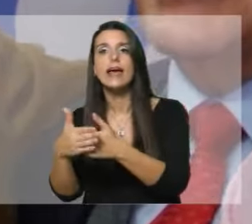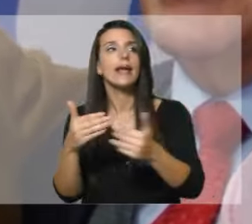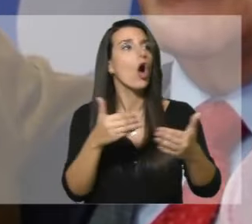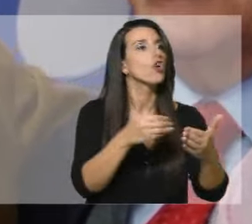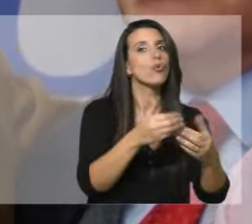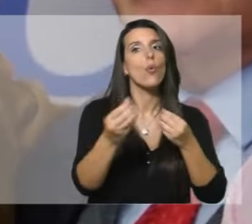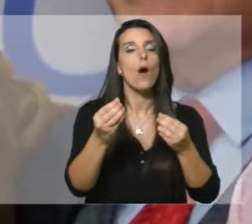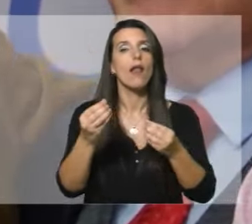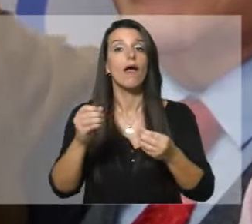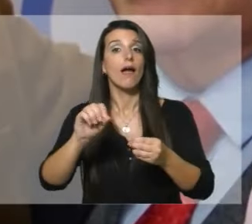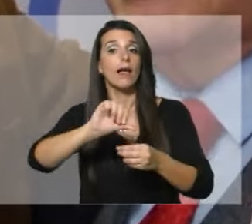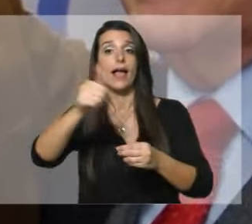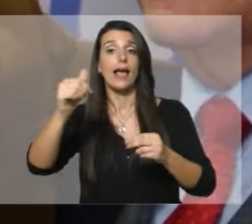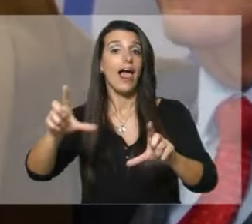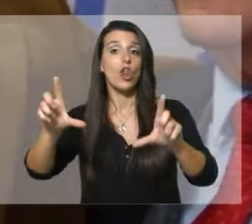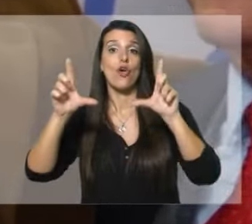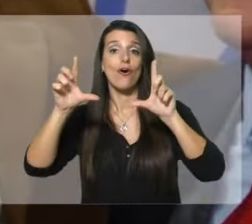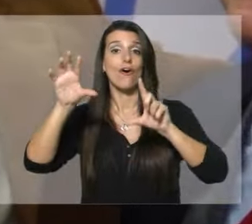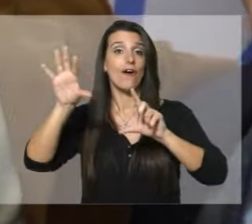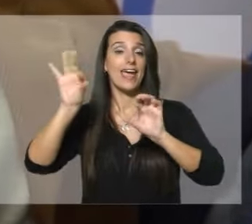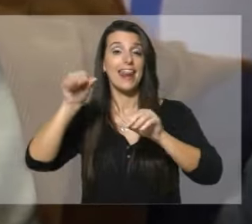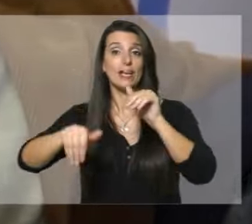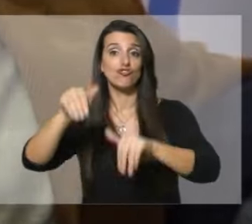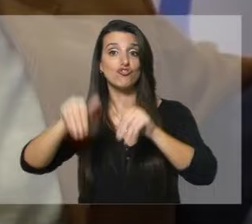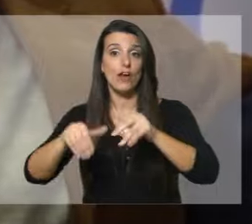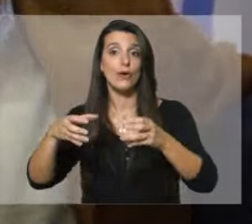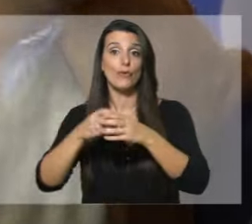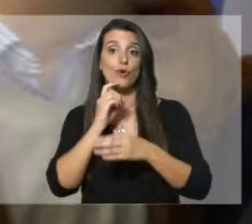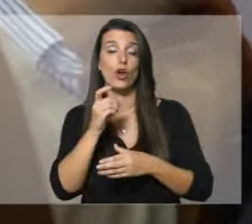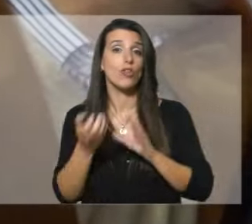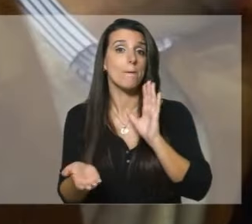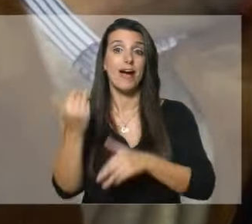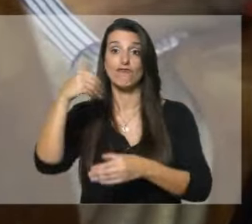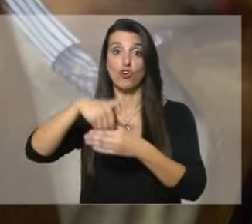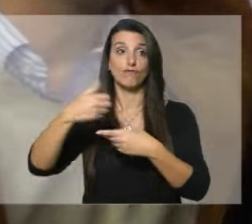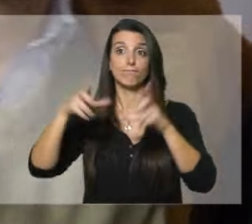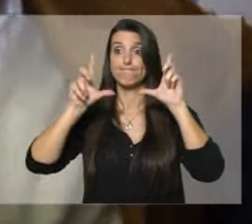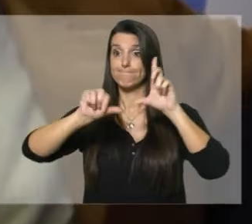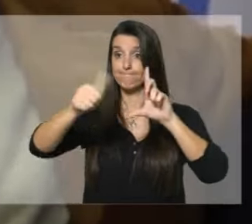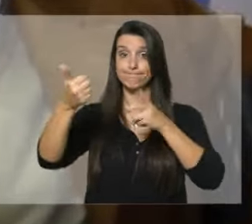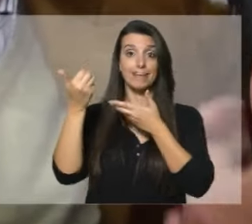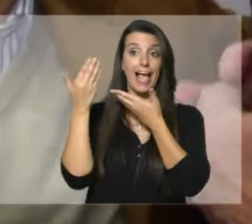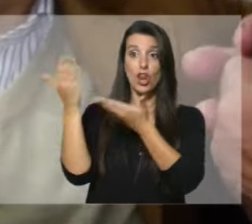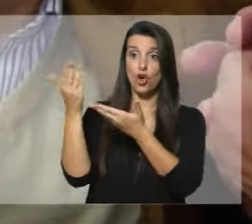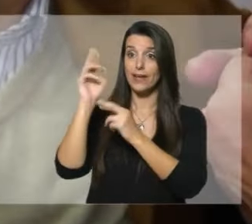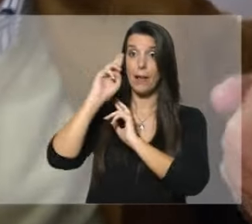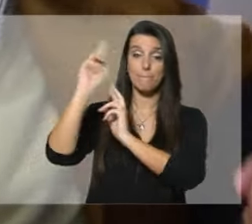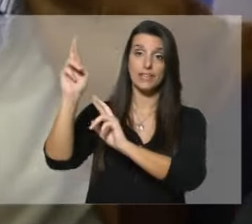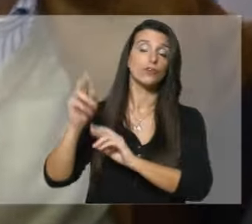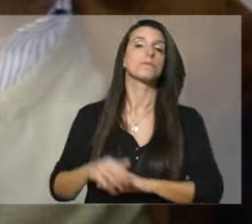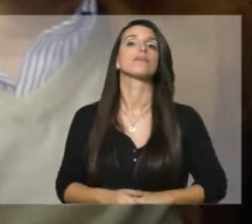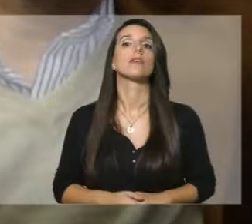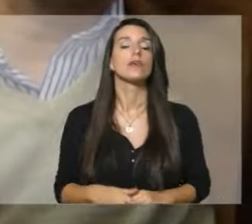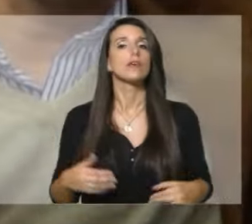ganó que ganó las elecciones internas del partido y al que ganó hay que respetarlo